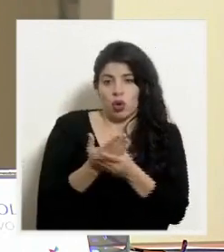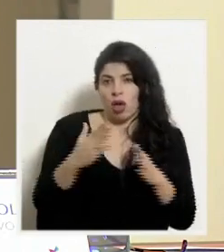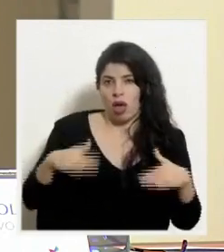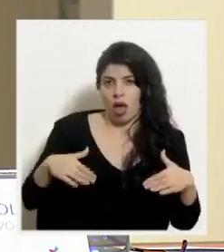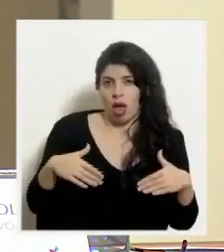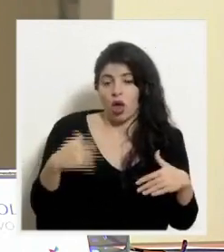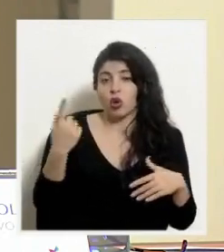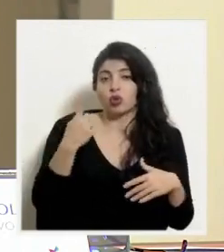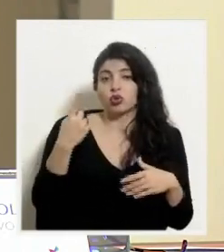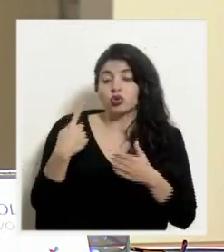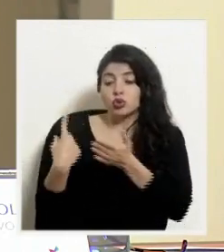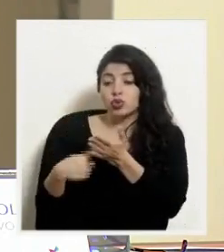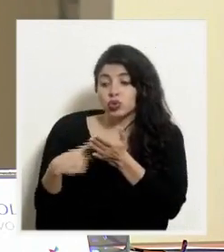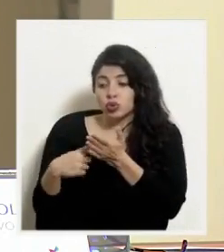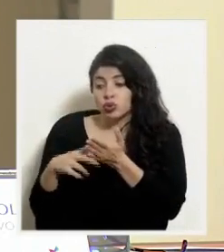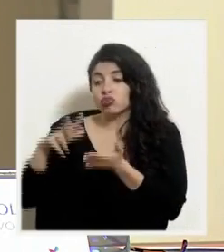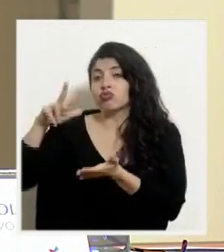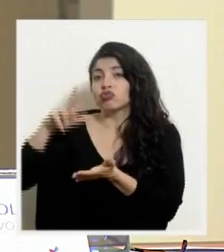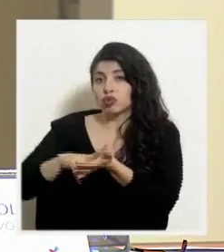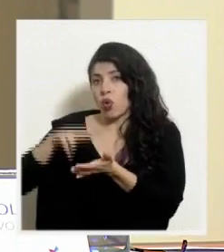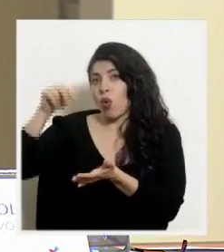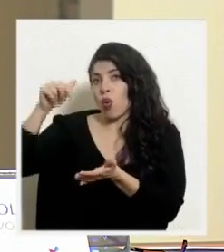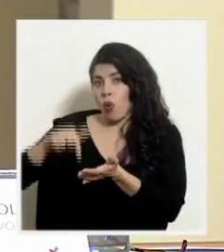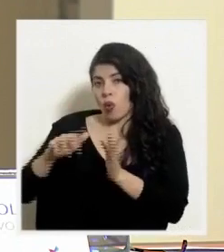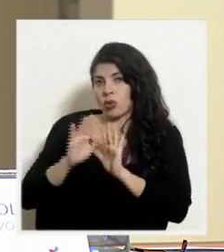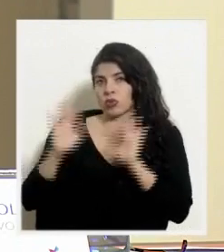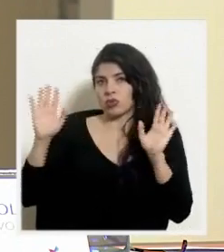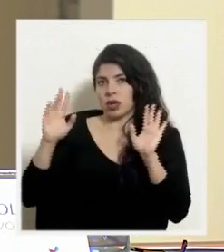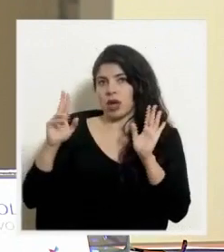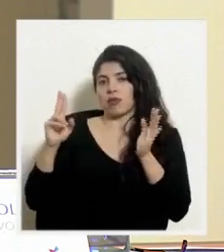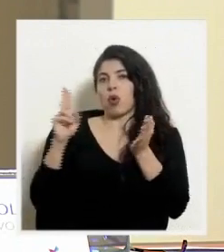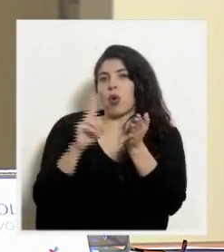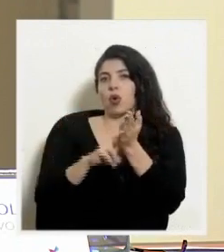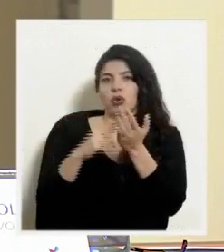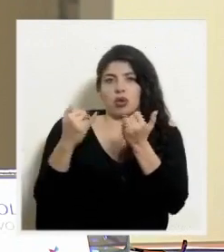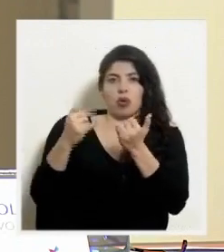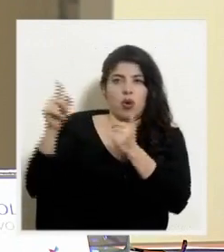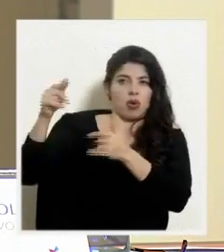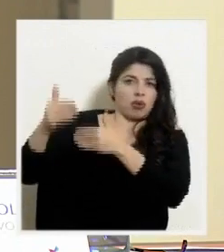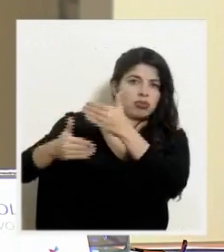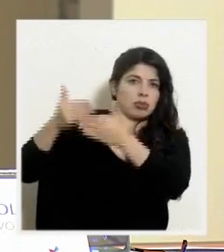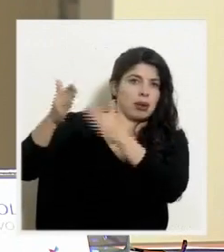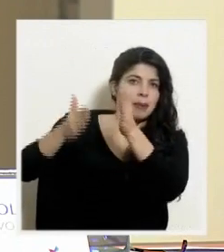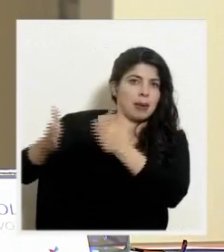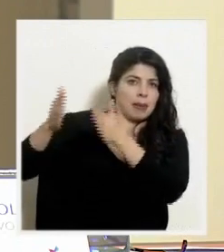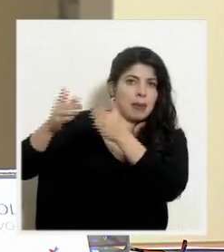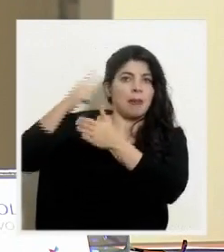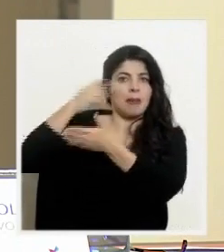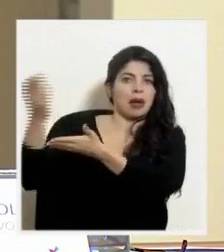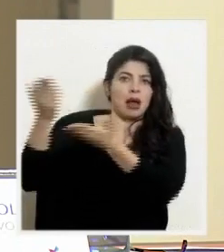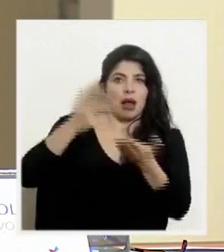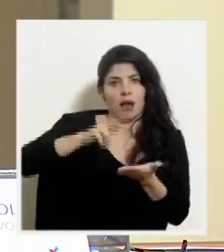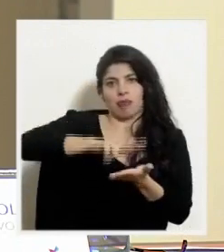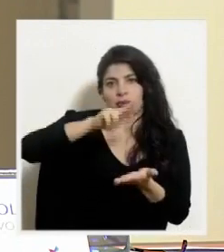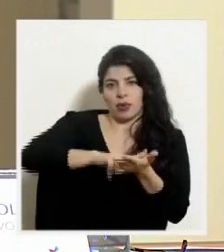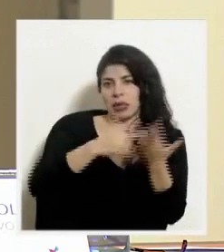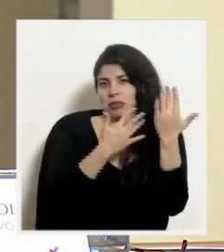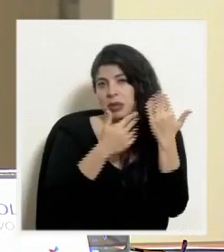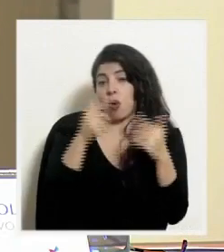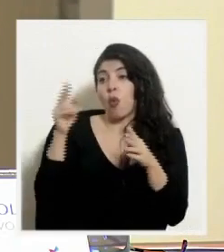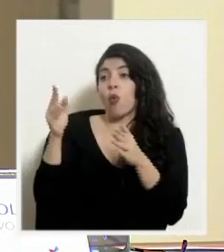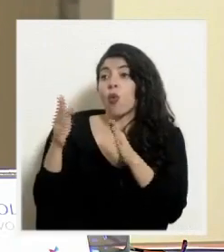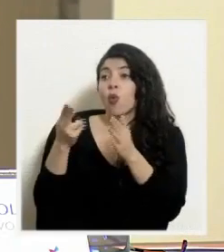solo avanzamos en la autorización hoy. El contrato en este momento se está preparando para nuestra revisión y aprobación, ahí podré